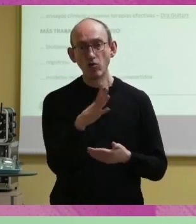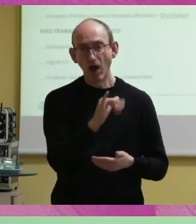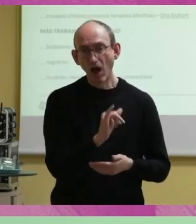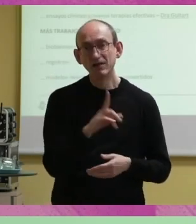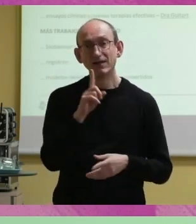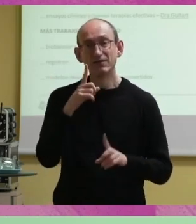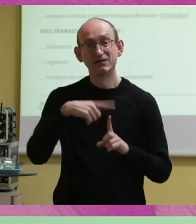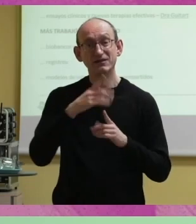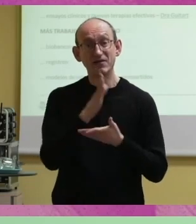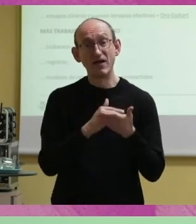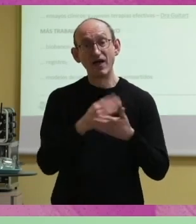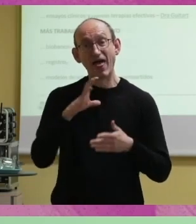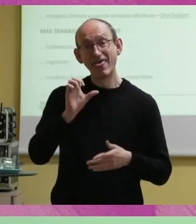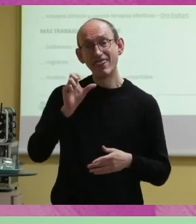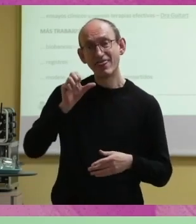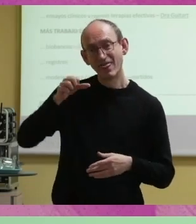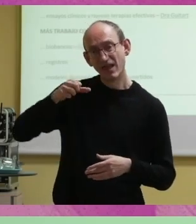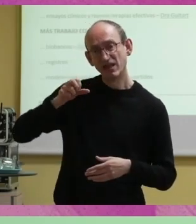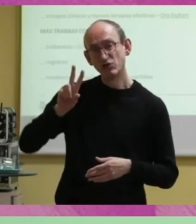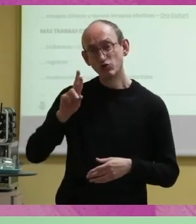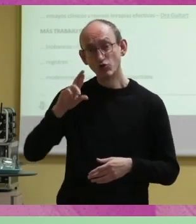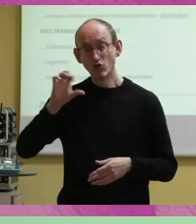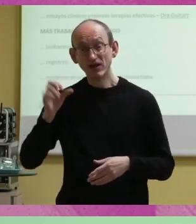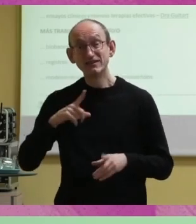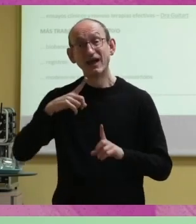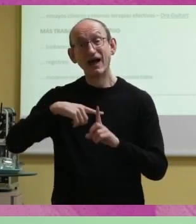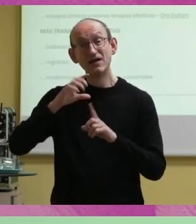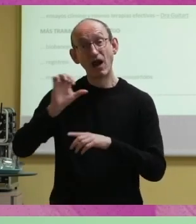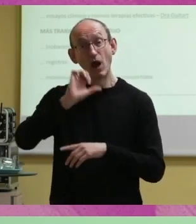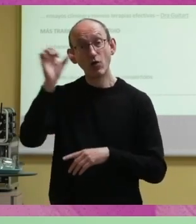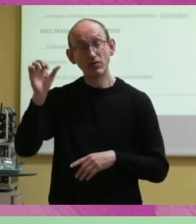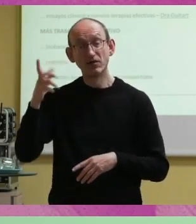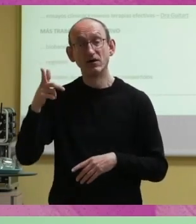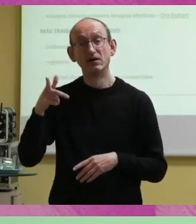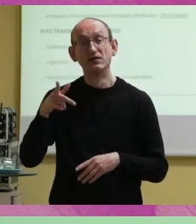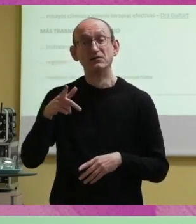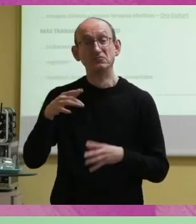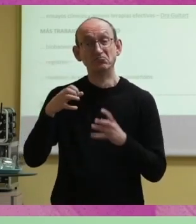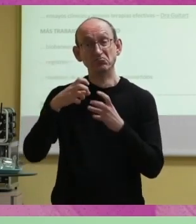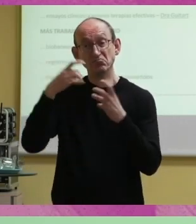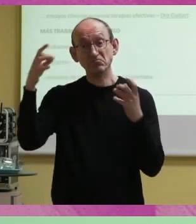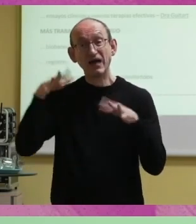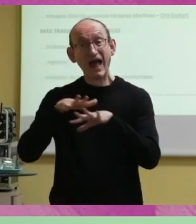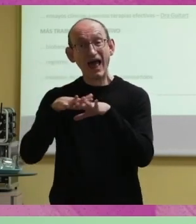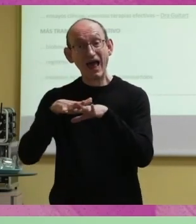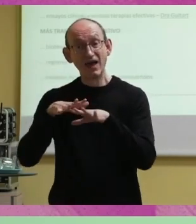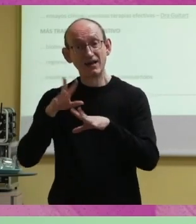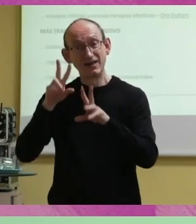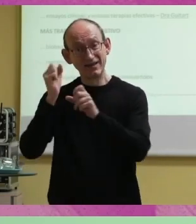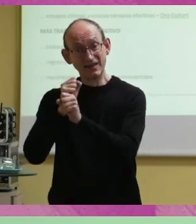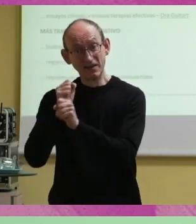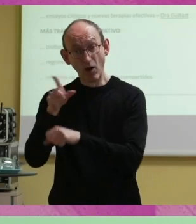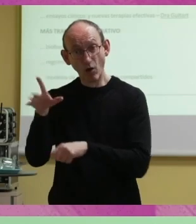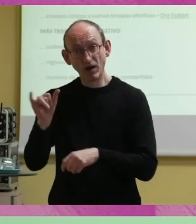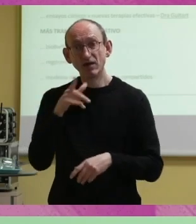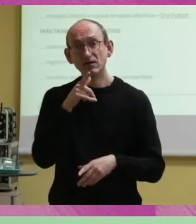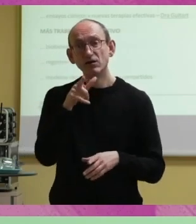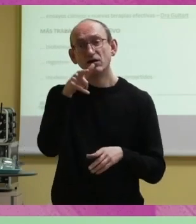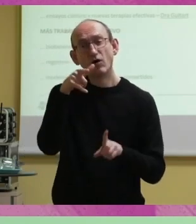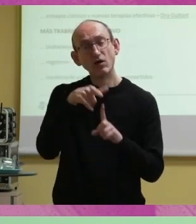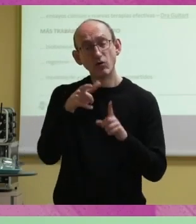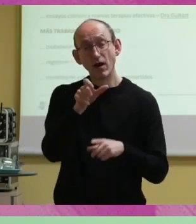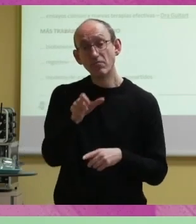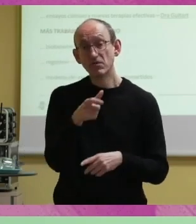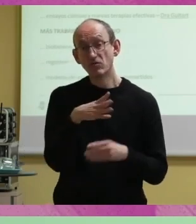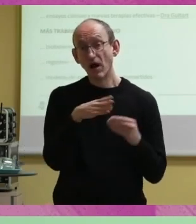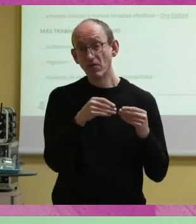comunidad autónoma con los CESURES, y ahora ya a nivel europeo con las European Research Network. Todo esto crea unos cauces para que el paciente